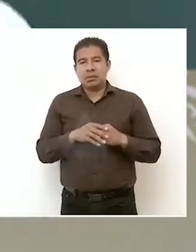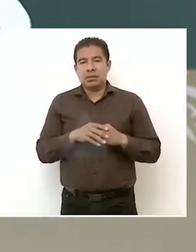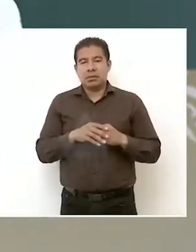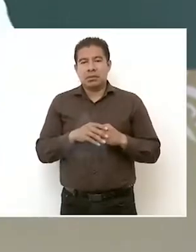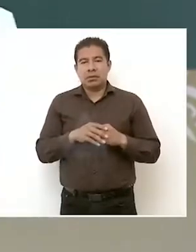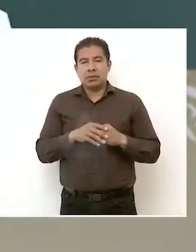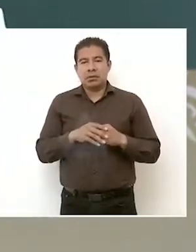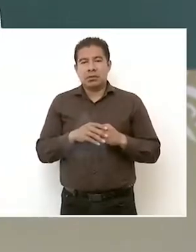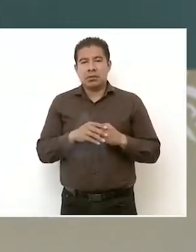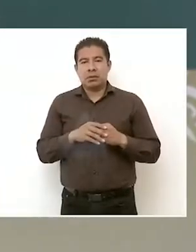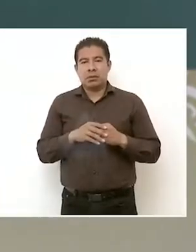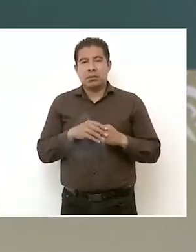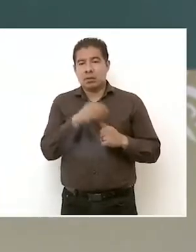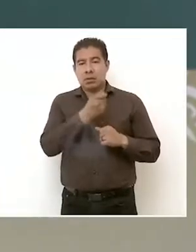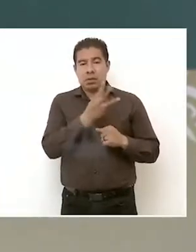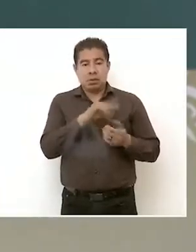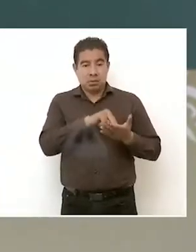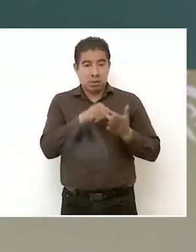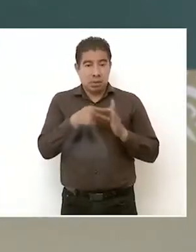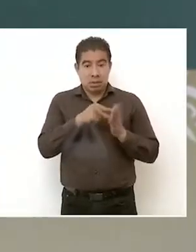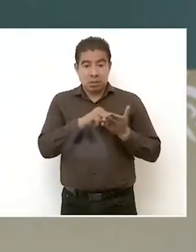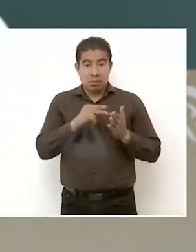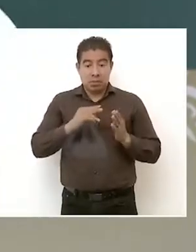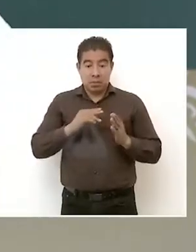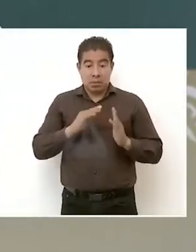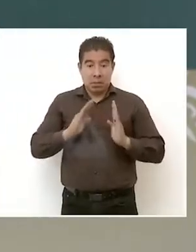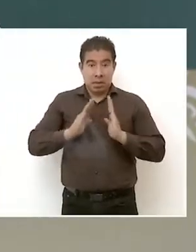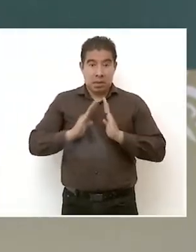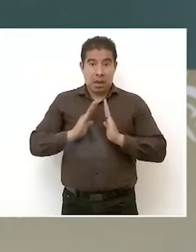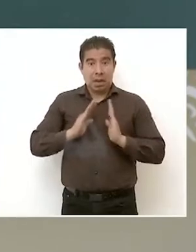gracias a los ingenieros militares,